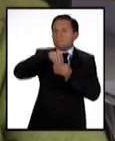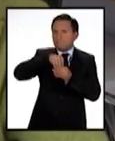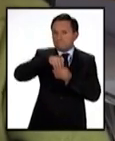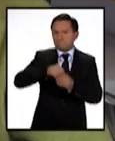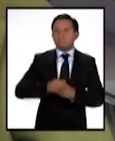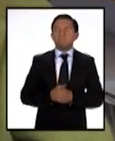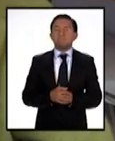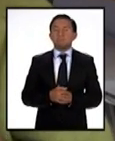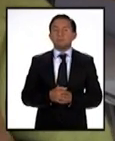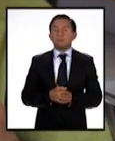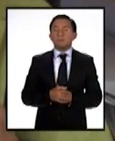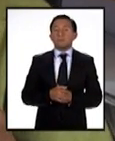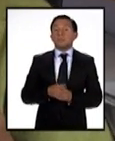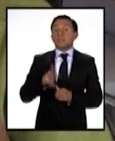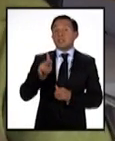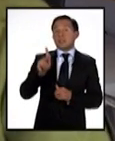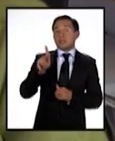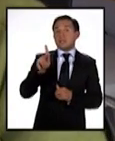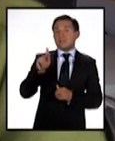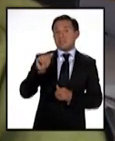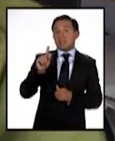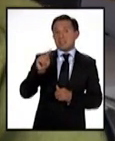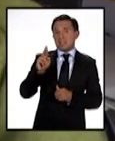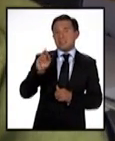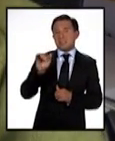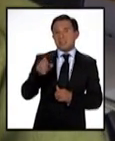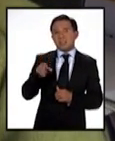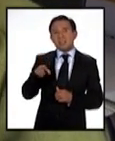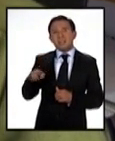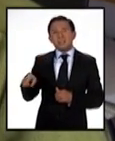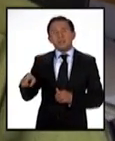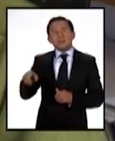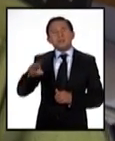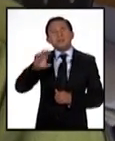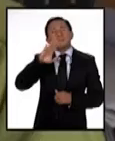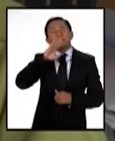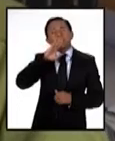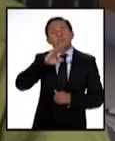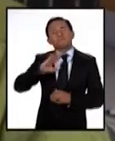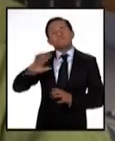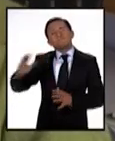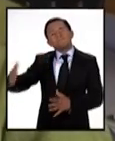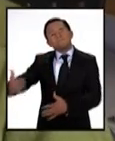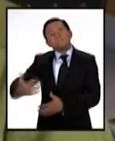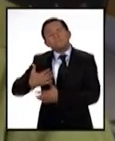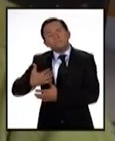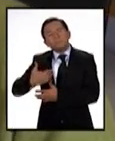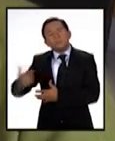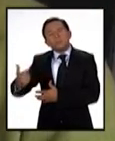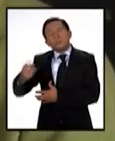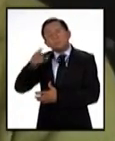Valeska fue tomada por un blanco abrazo por su madre, le secó sus mejillas.